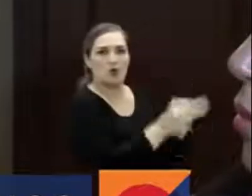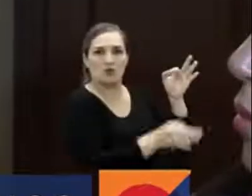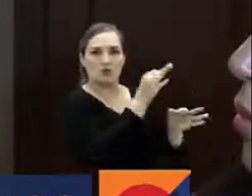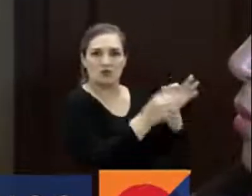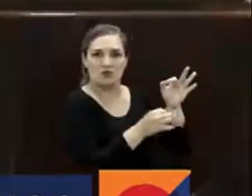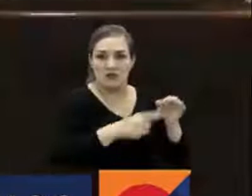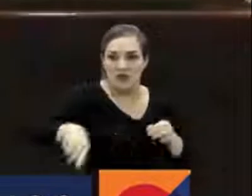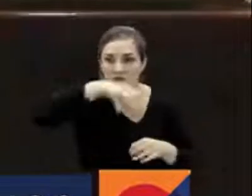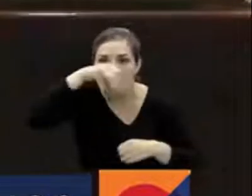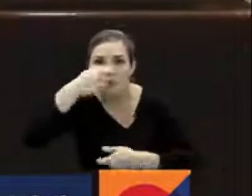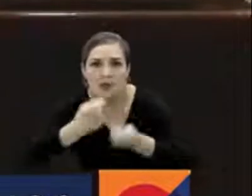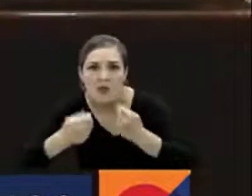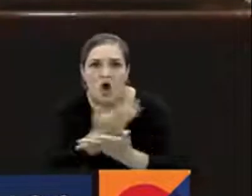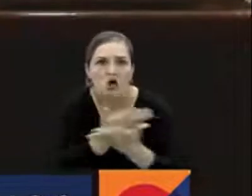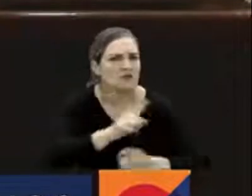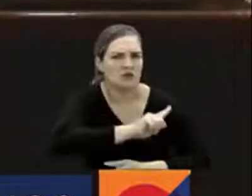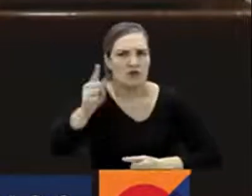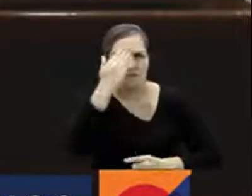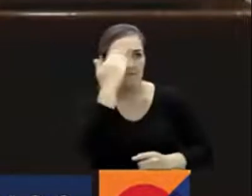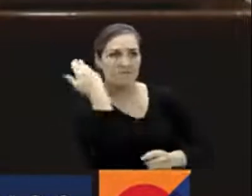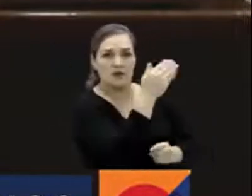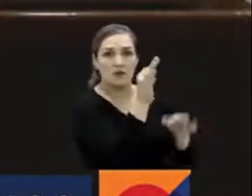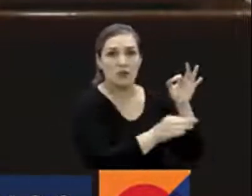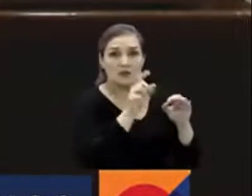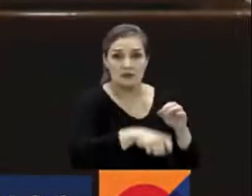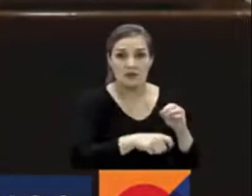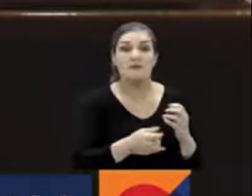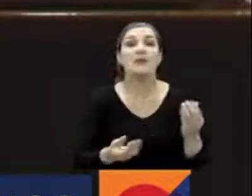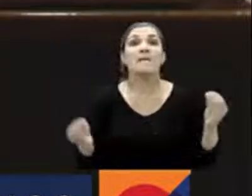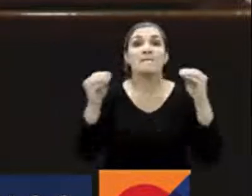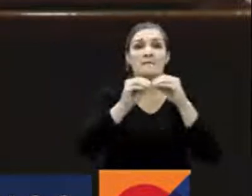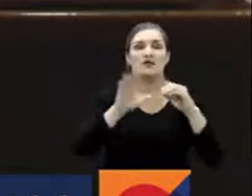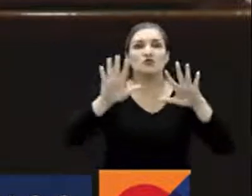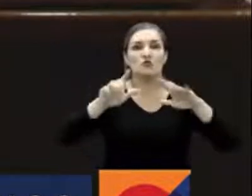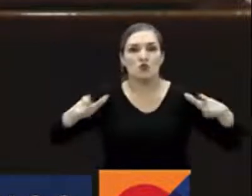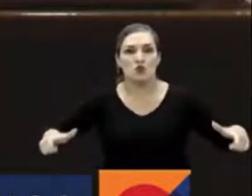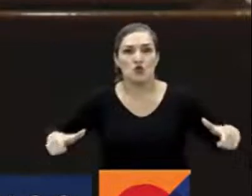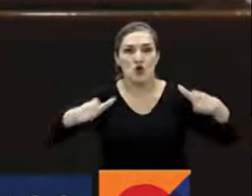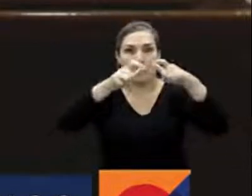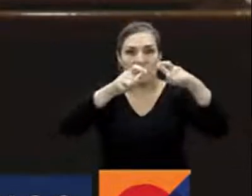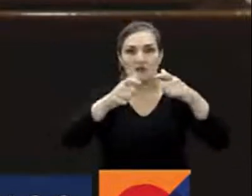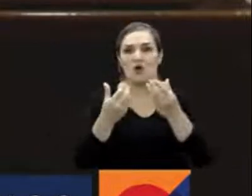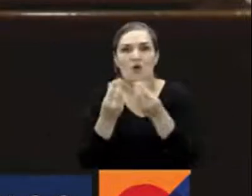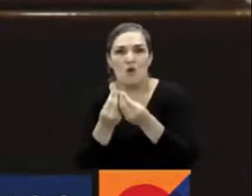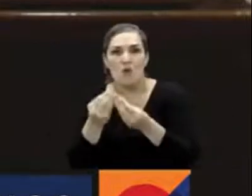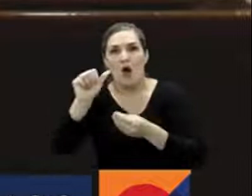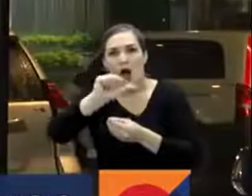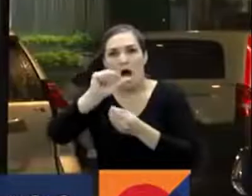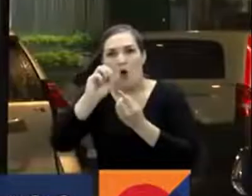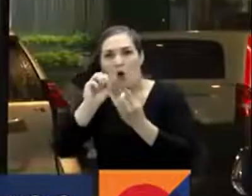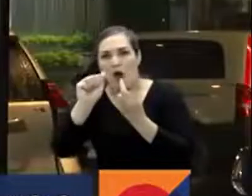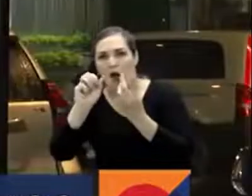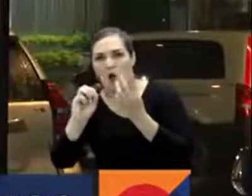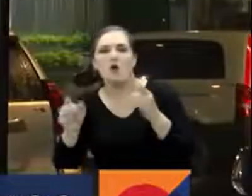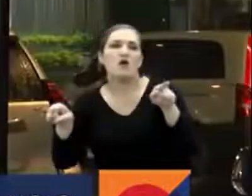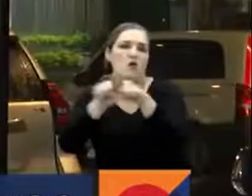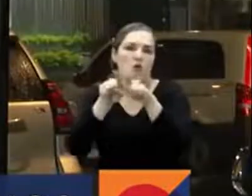del narcotráfico. Está sobre la mesa que así como la lista de Congreso fue paritaria, el gabinete también lo sea.